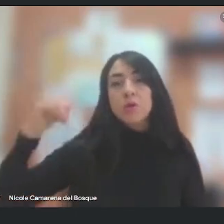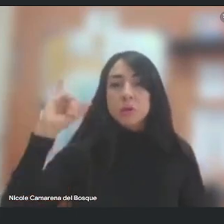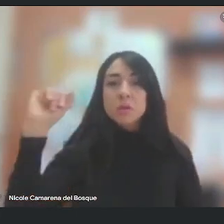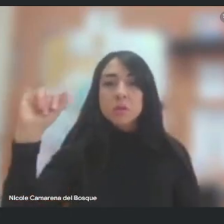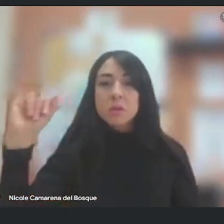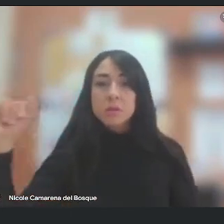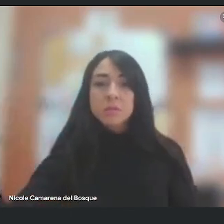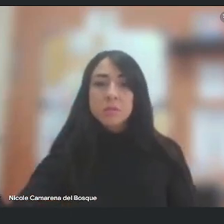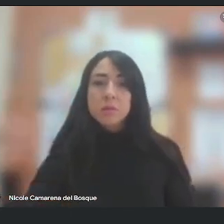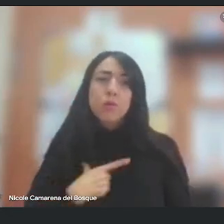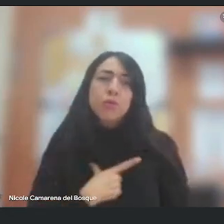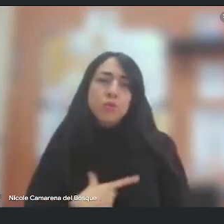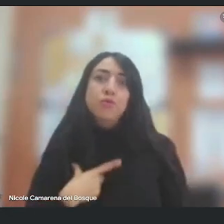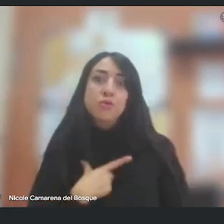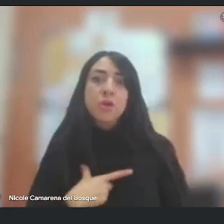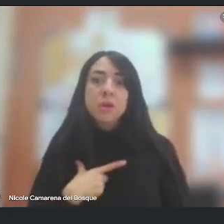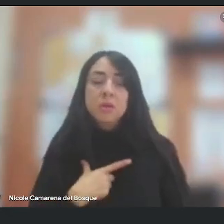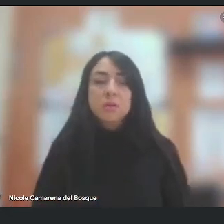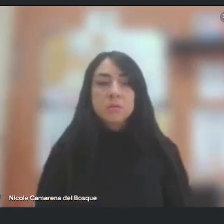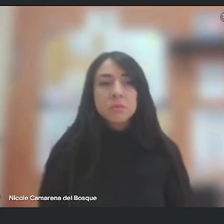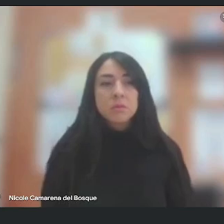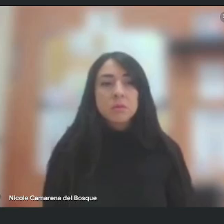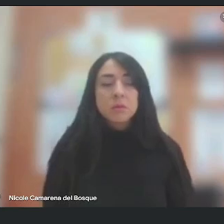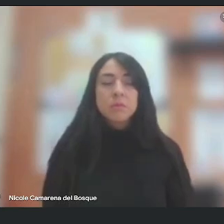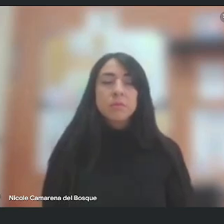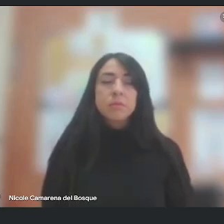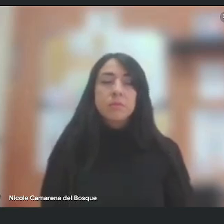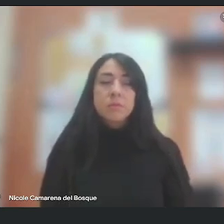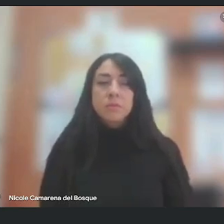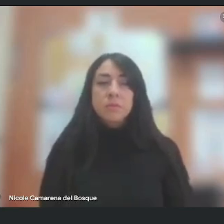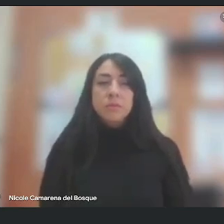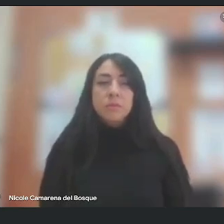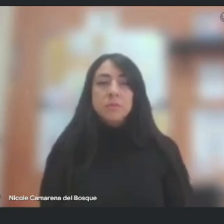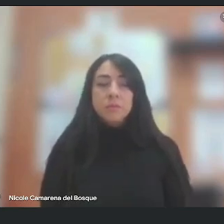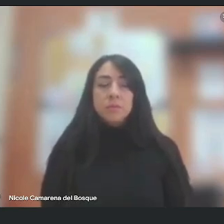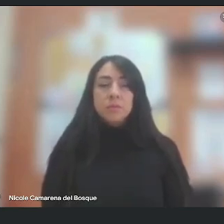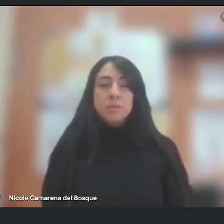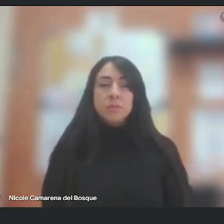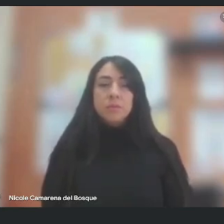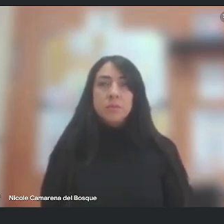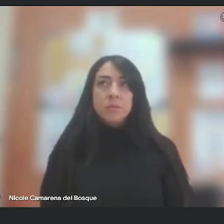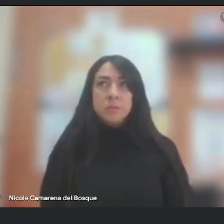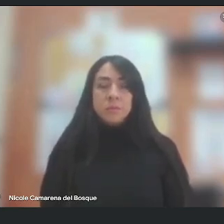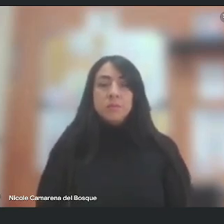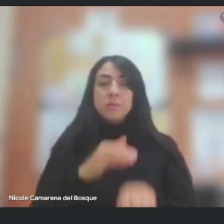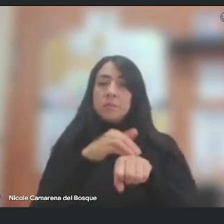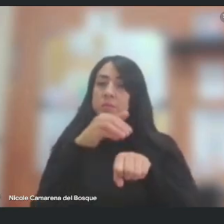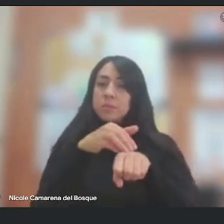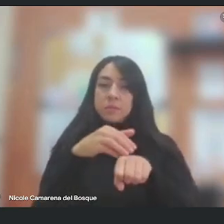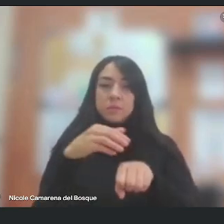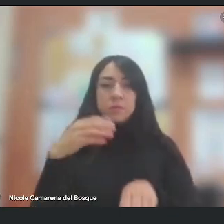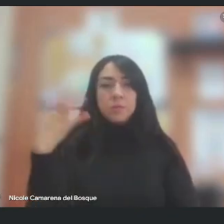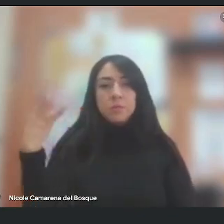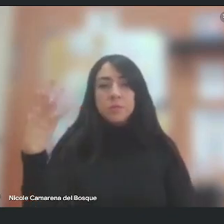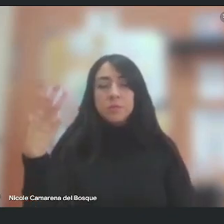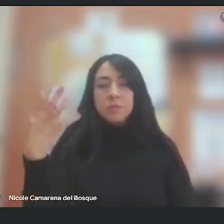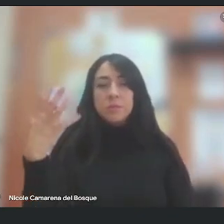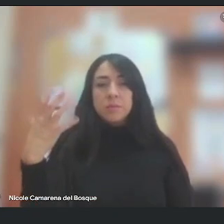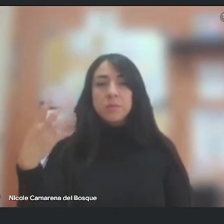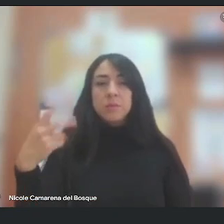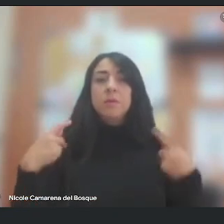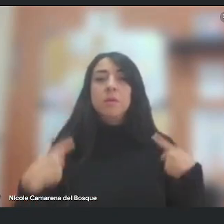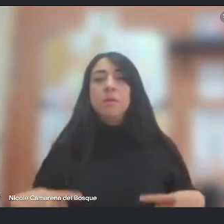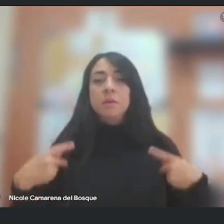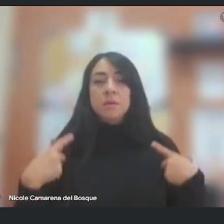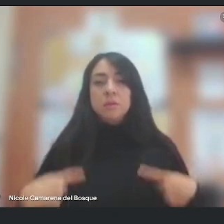Número 5, el mito número 5 sería: las personas con discapacidad no pueden tener pareja. La realidad es que